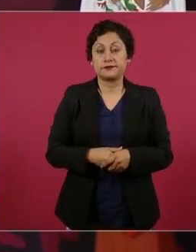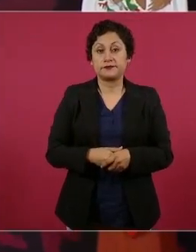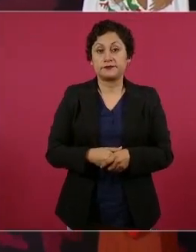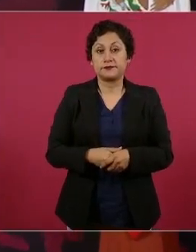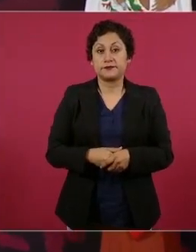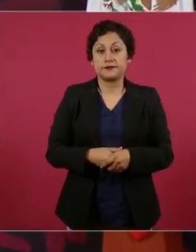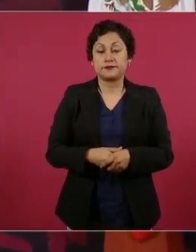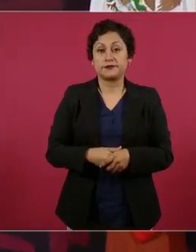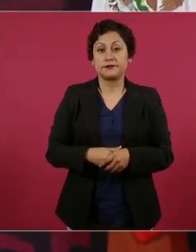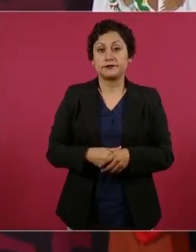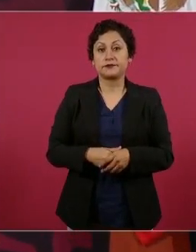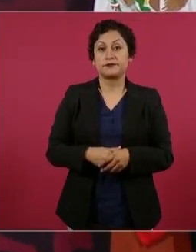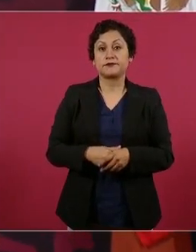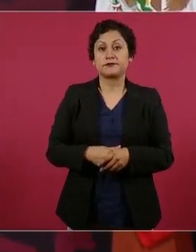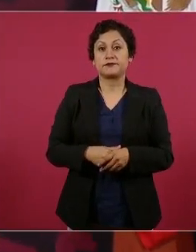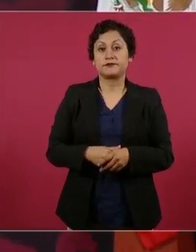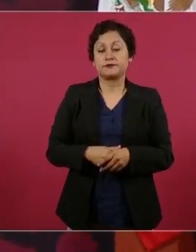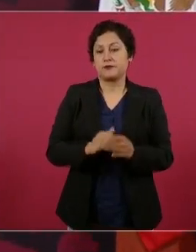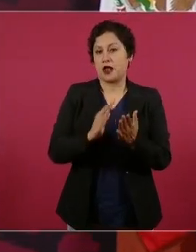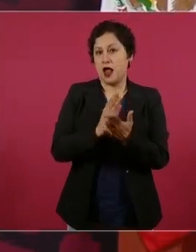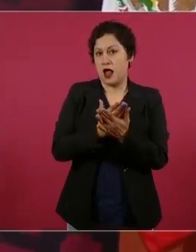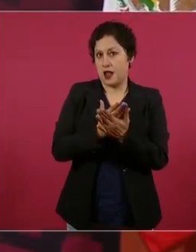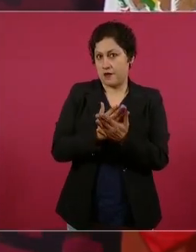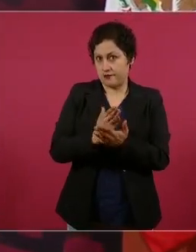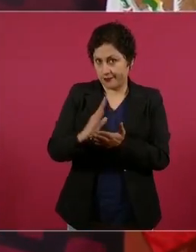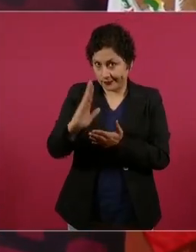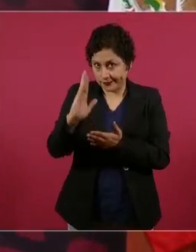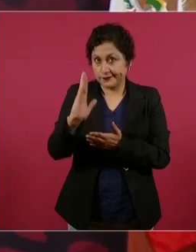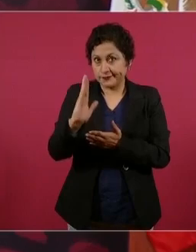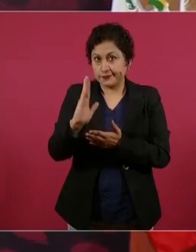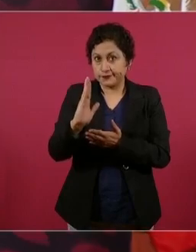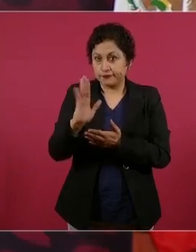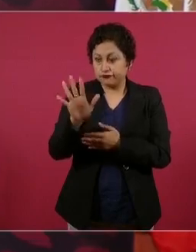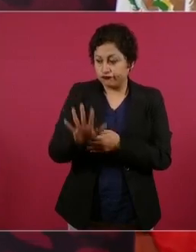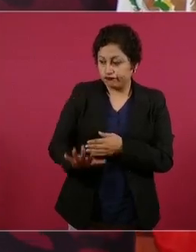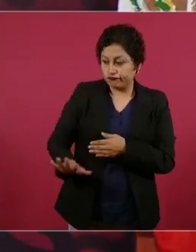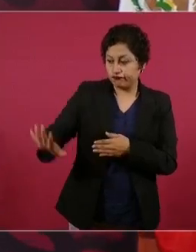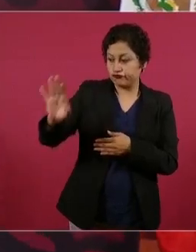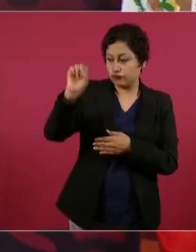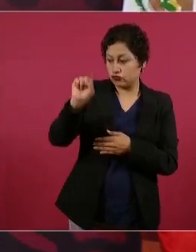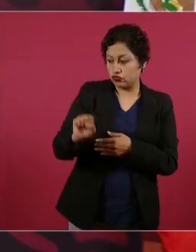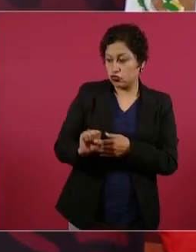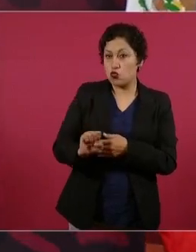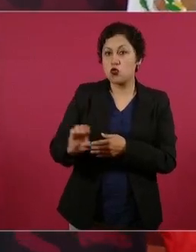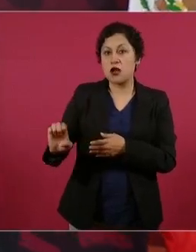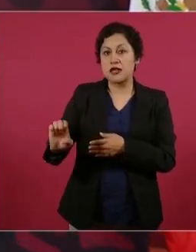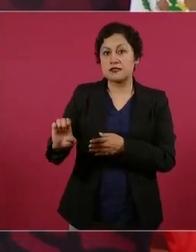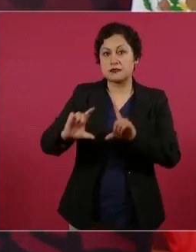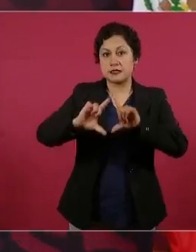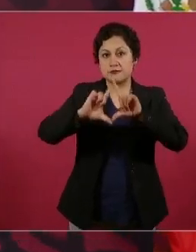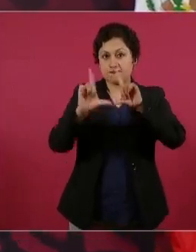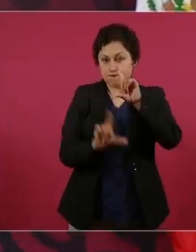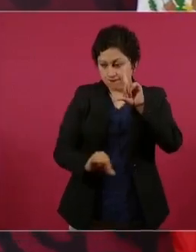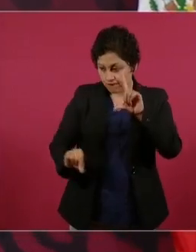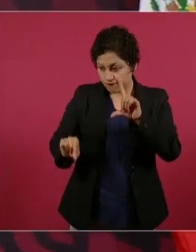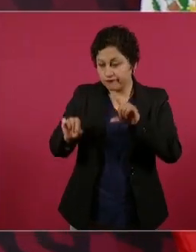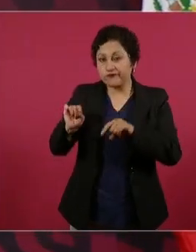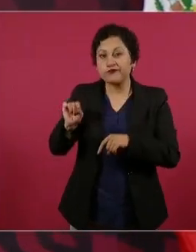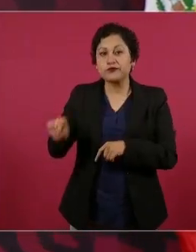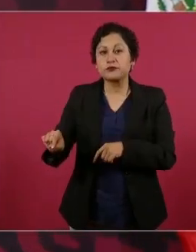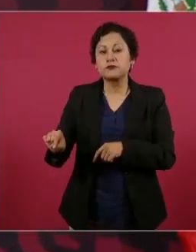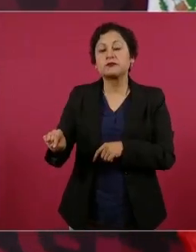Y además, en el sureste, pues